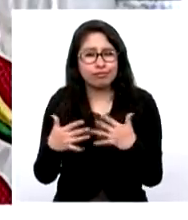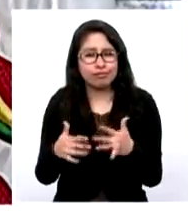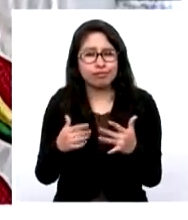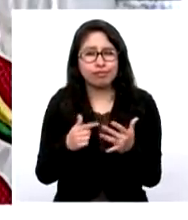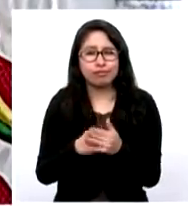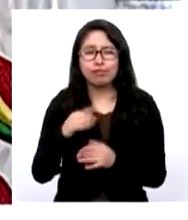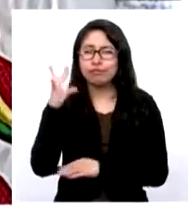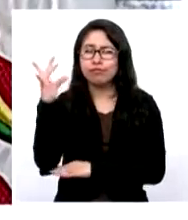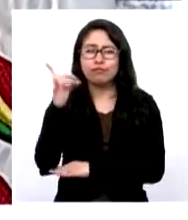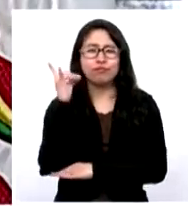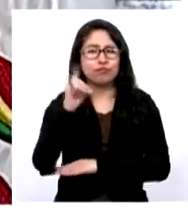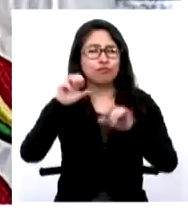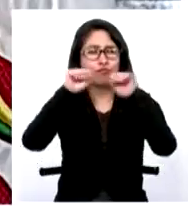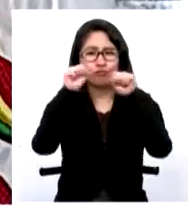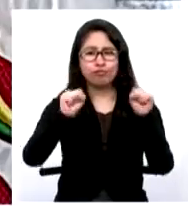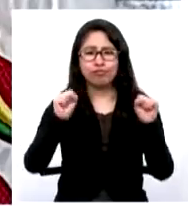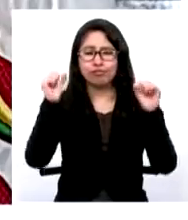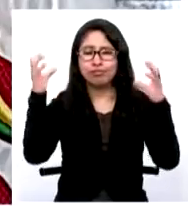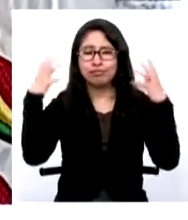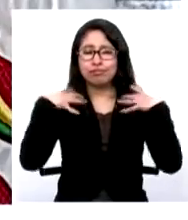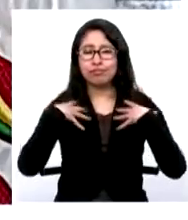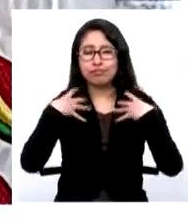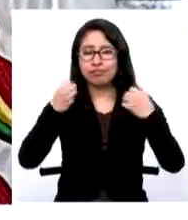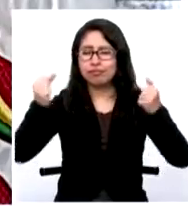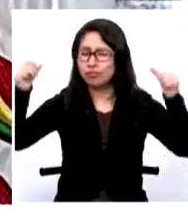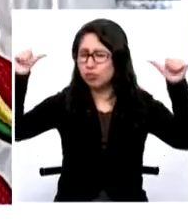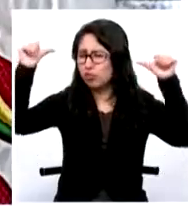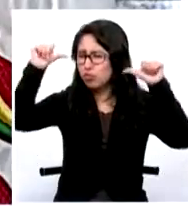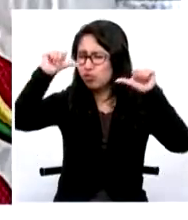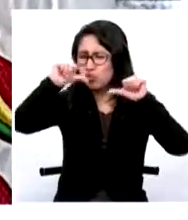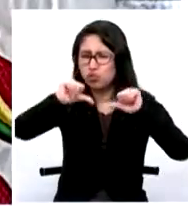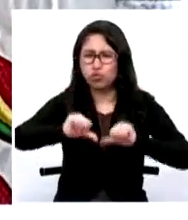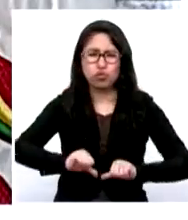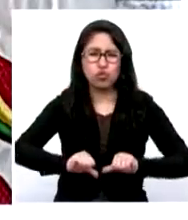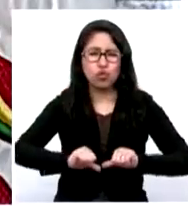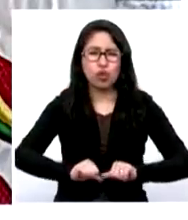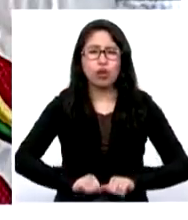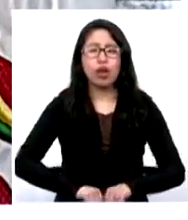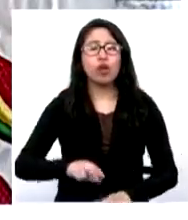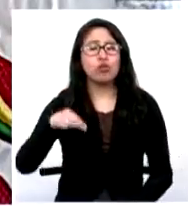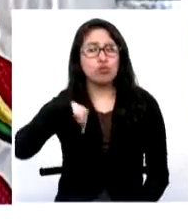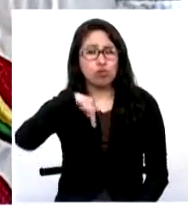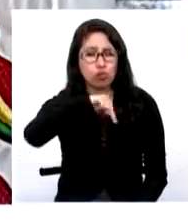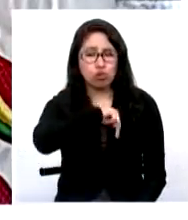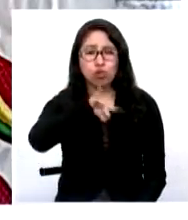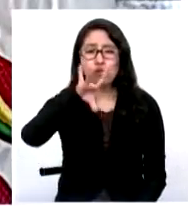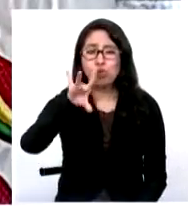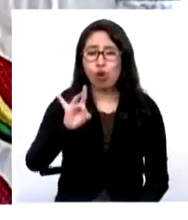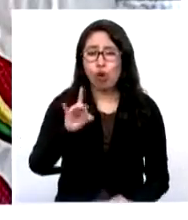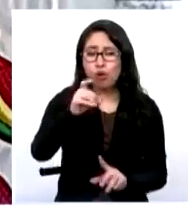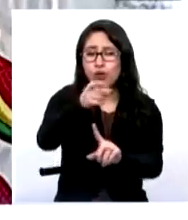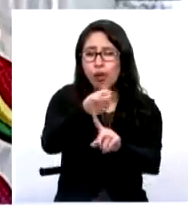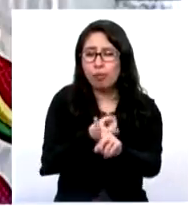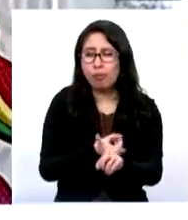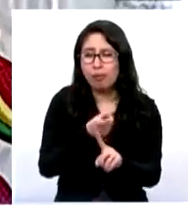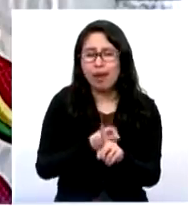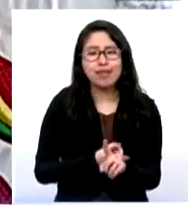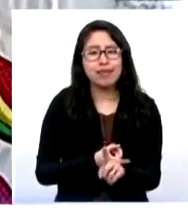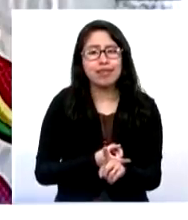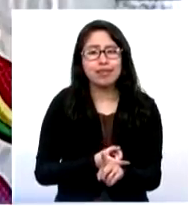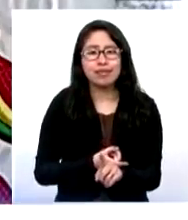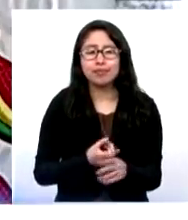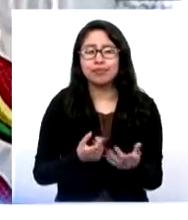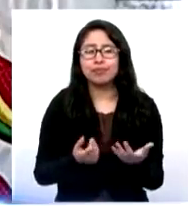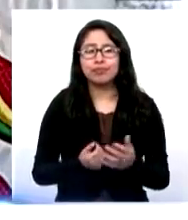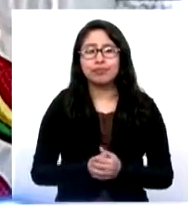un sistema de salud totalmente deteriorado y que en estos 8 meses, donde no hay recursos económicos porque